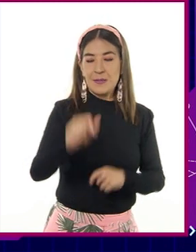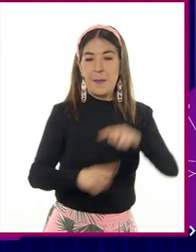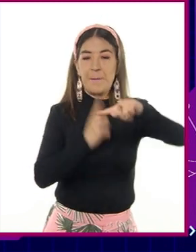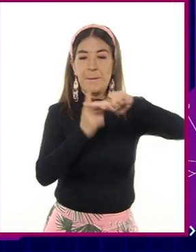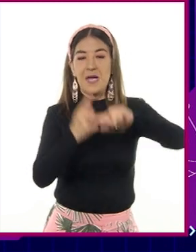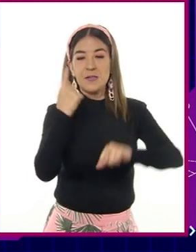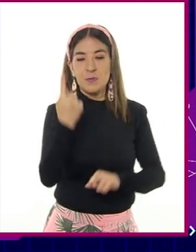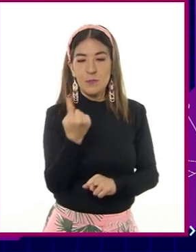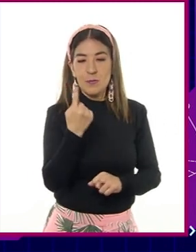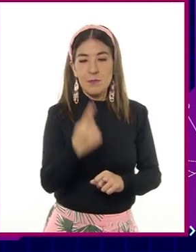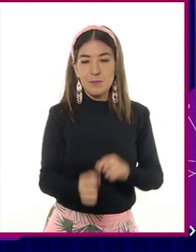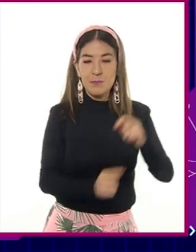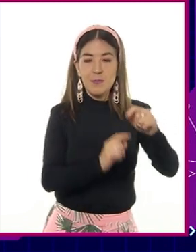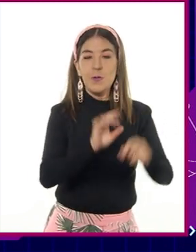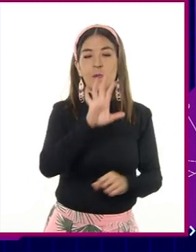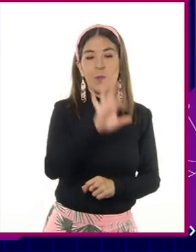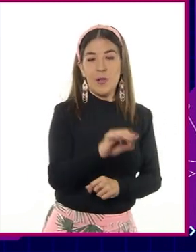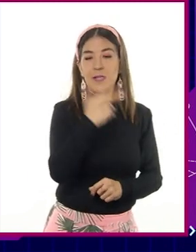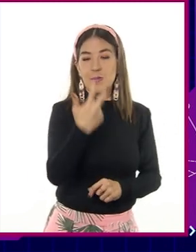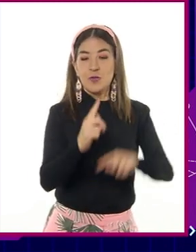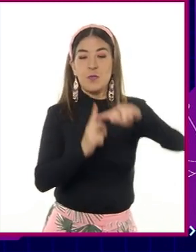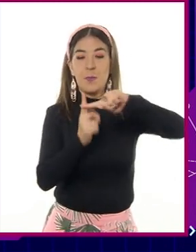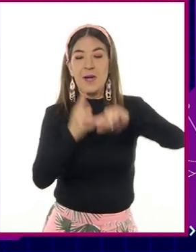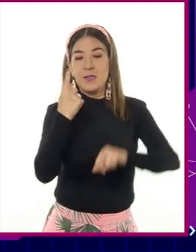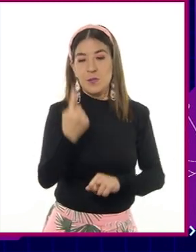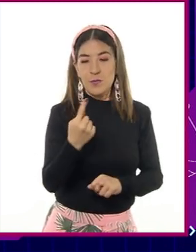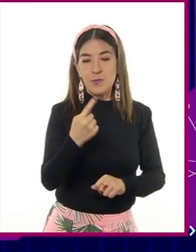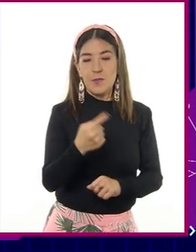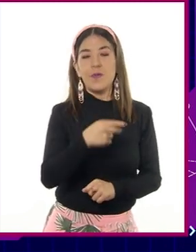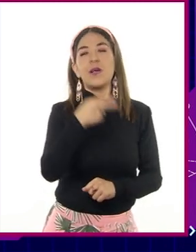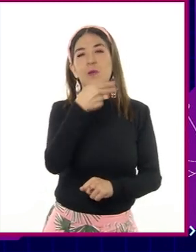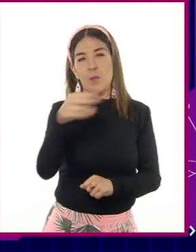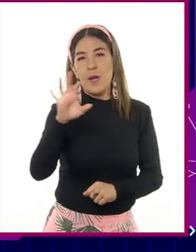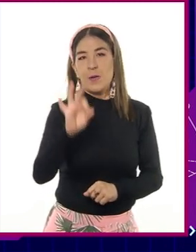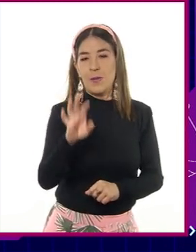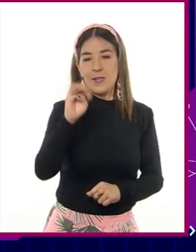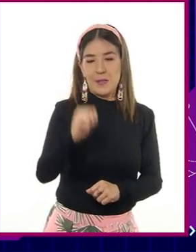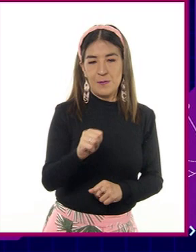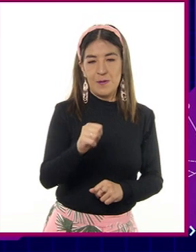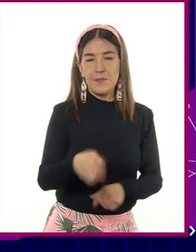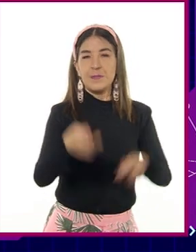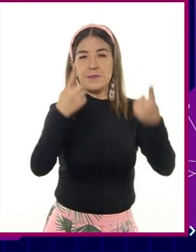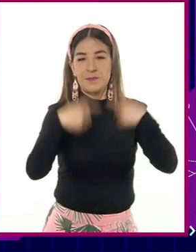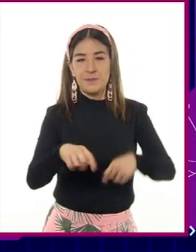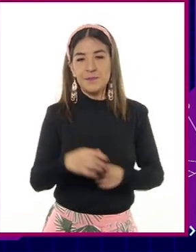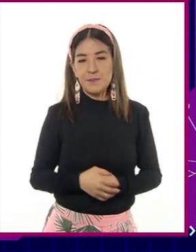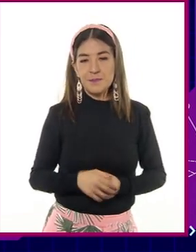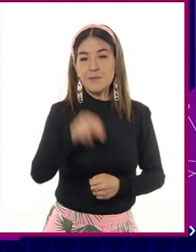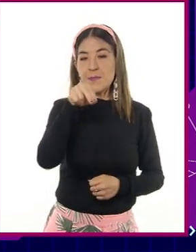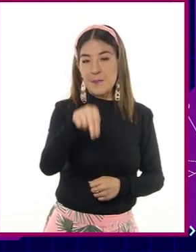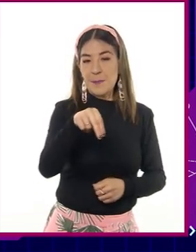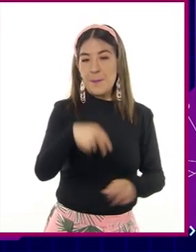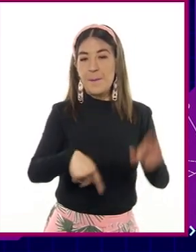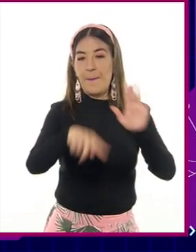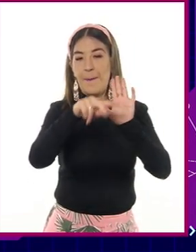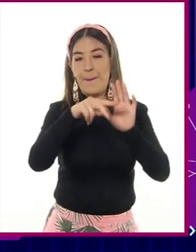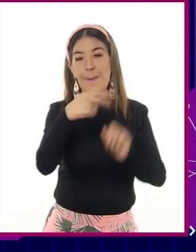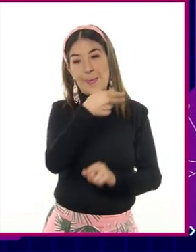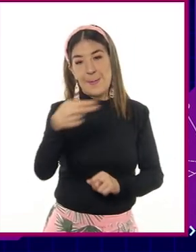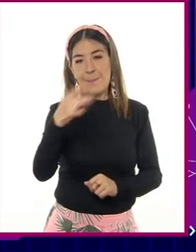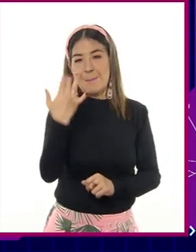más 1, 48 más 1, igual a 49. Para n igual a